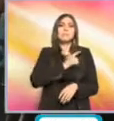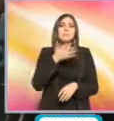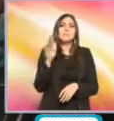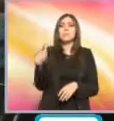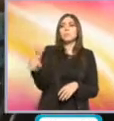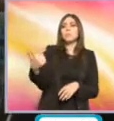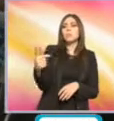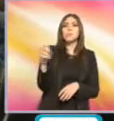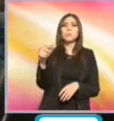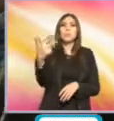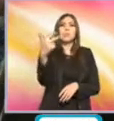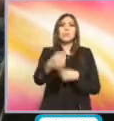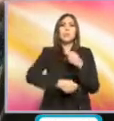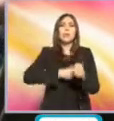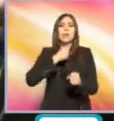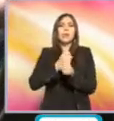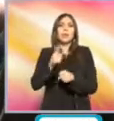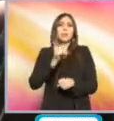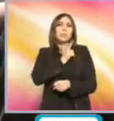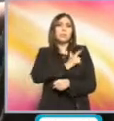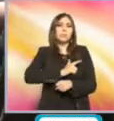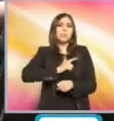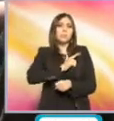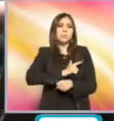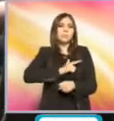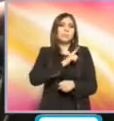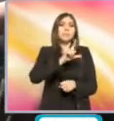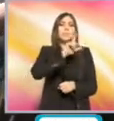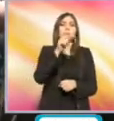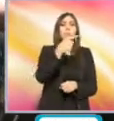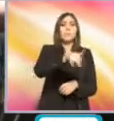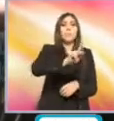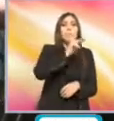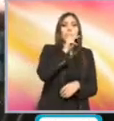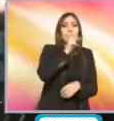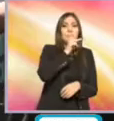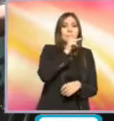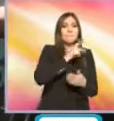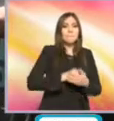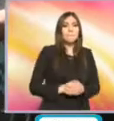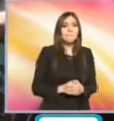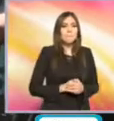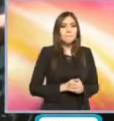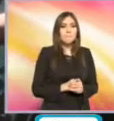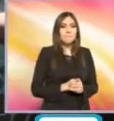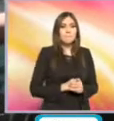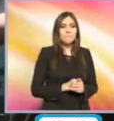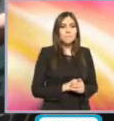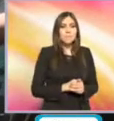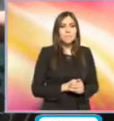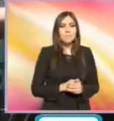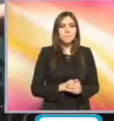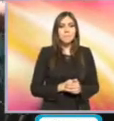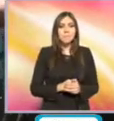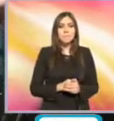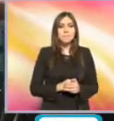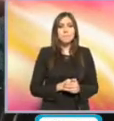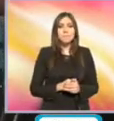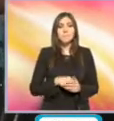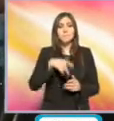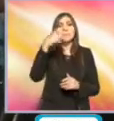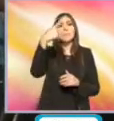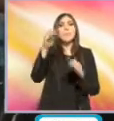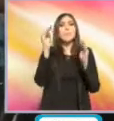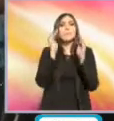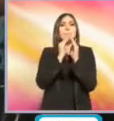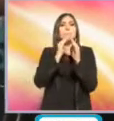12, 13 años. Él, mi padre, allá en una casita que tenemos